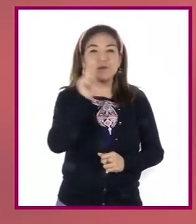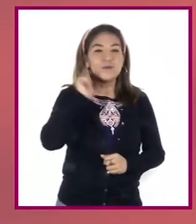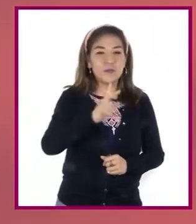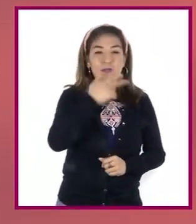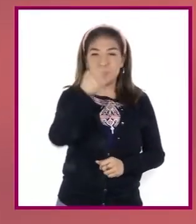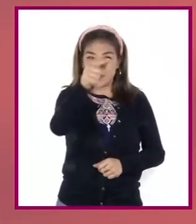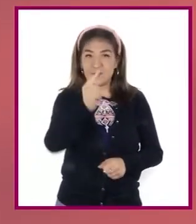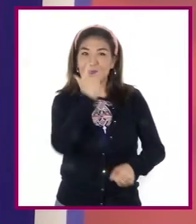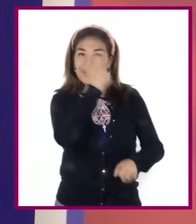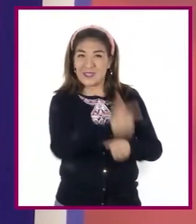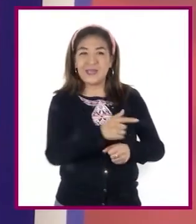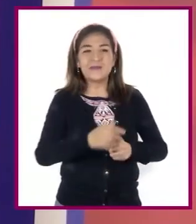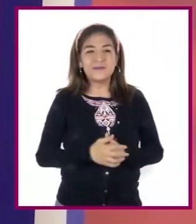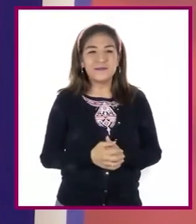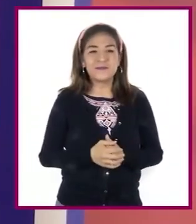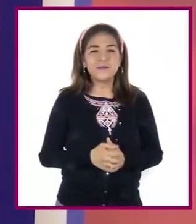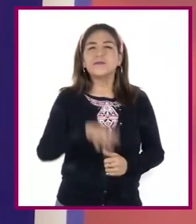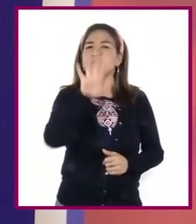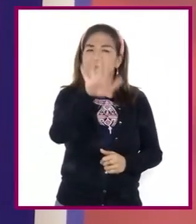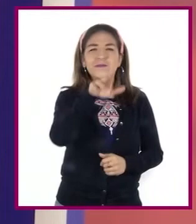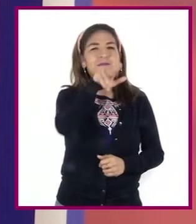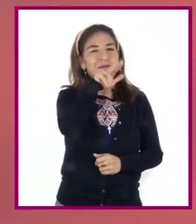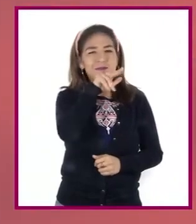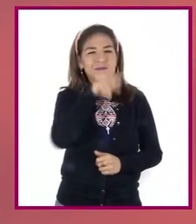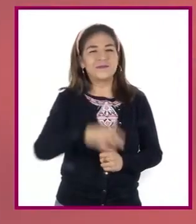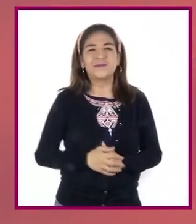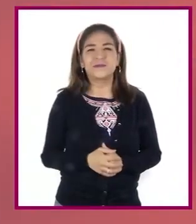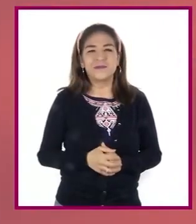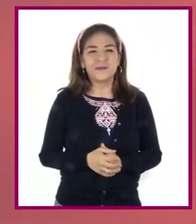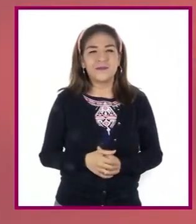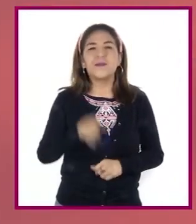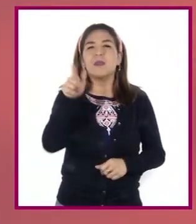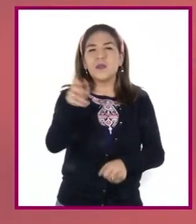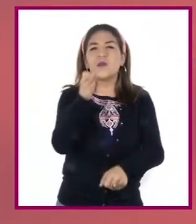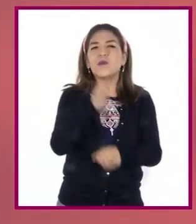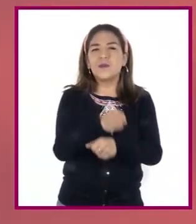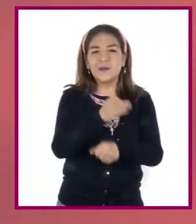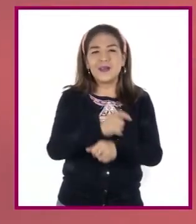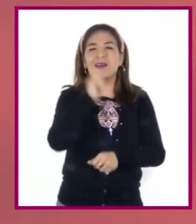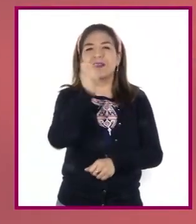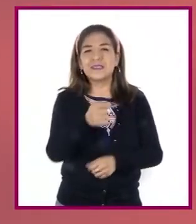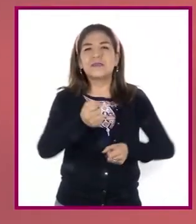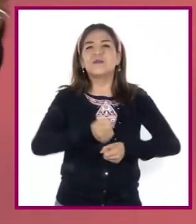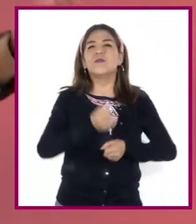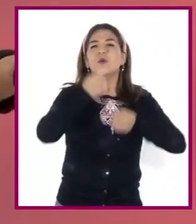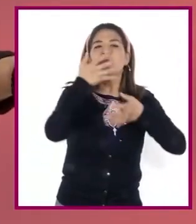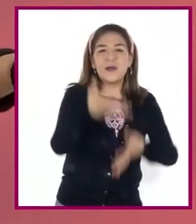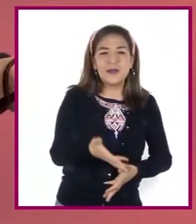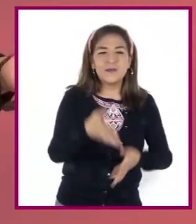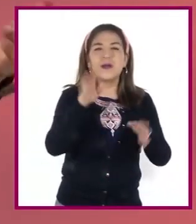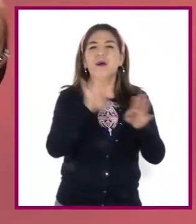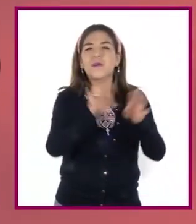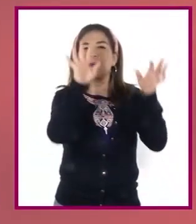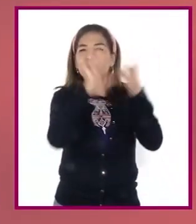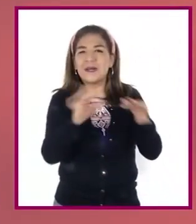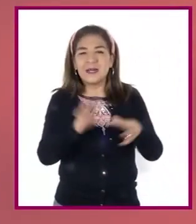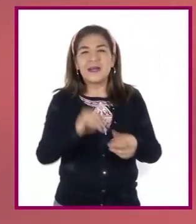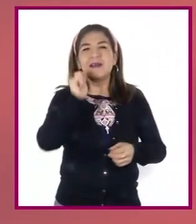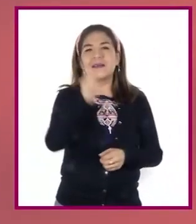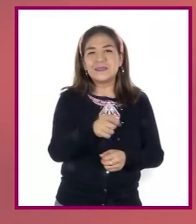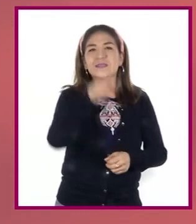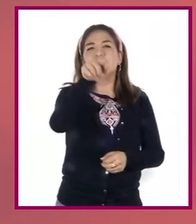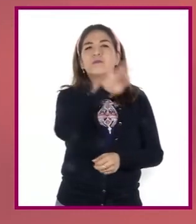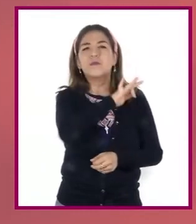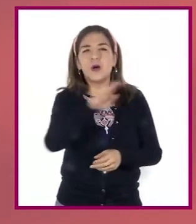lo notaron? No se preocupen si no fue así. Justamente la maravilla de los poemas y de todos los textos es que se